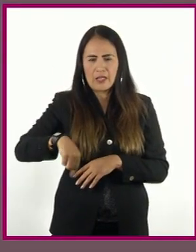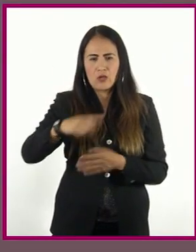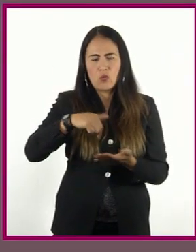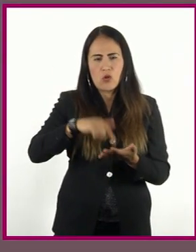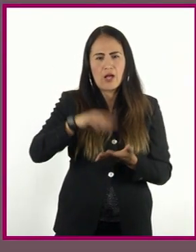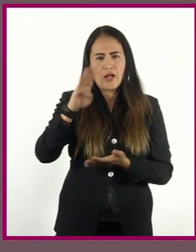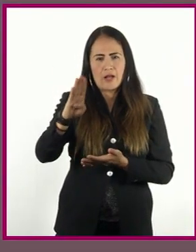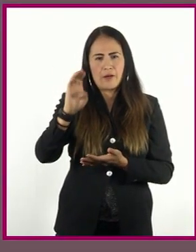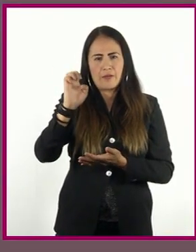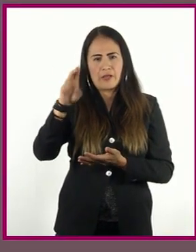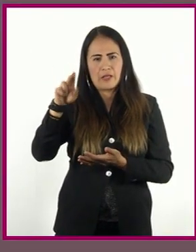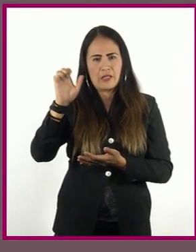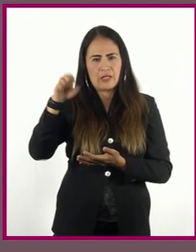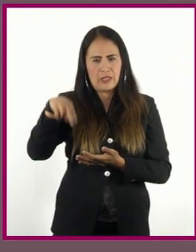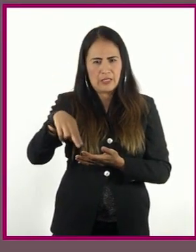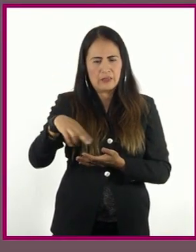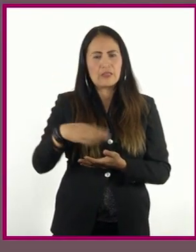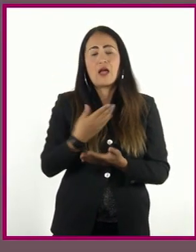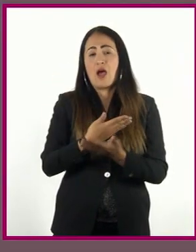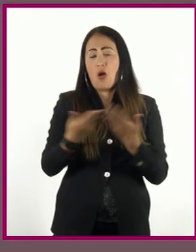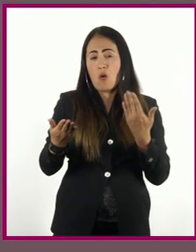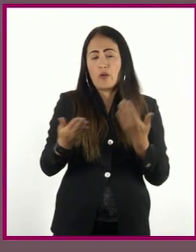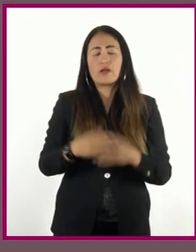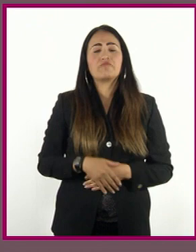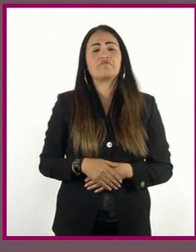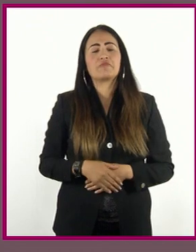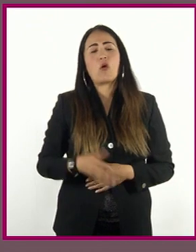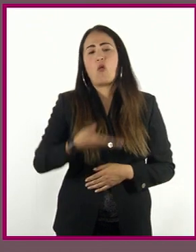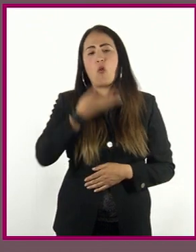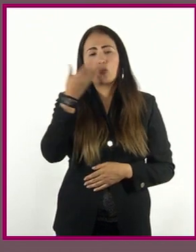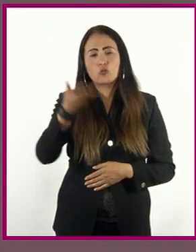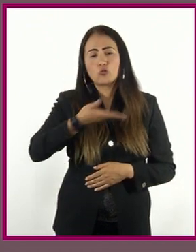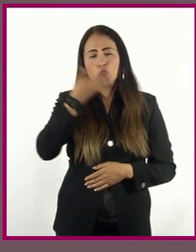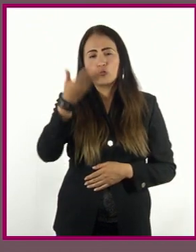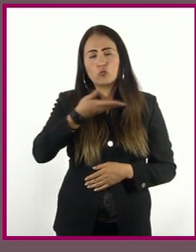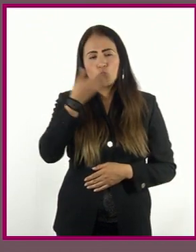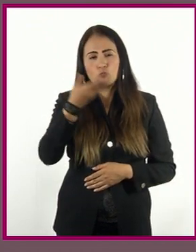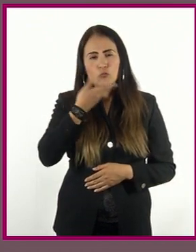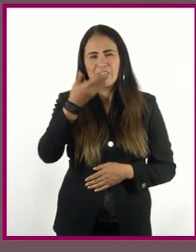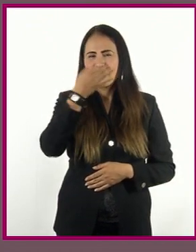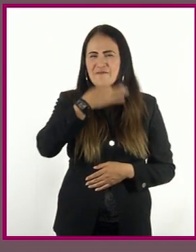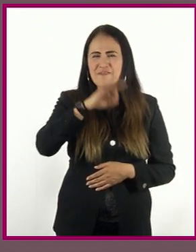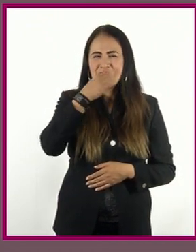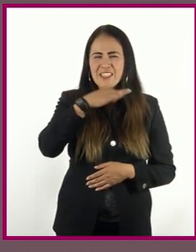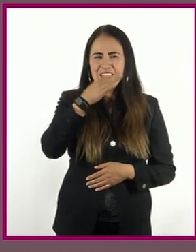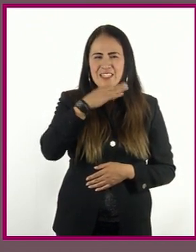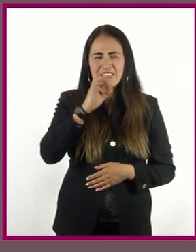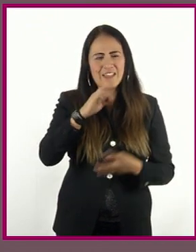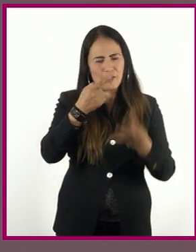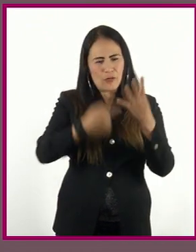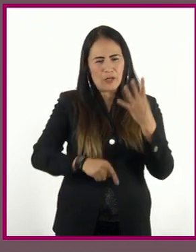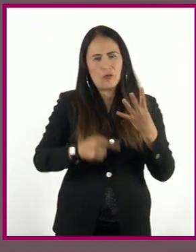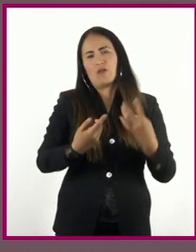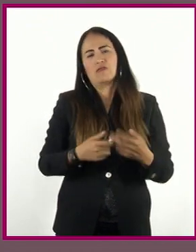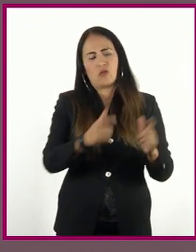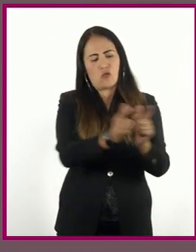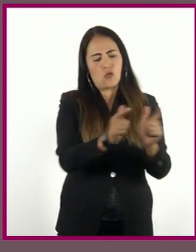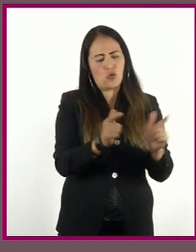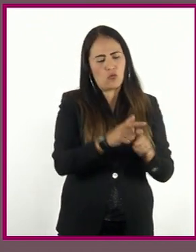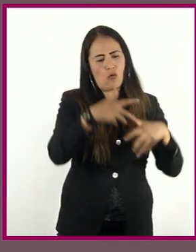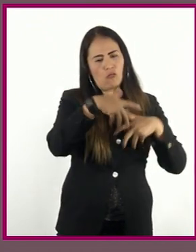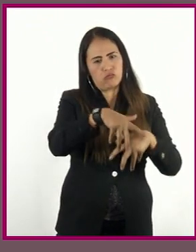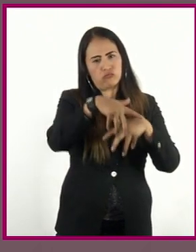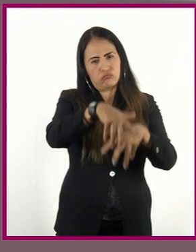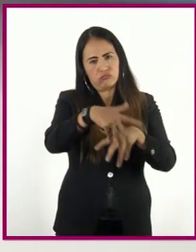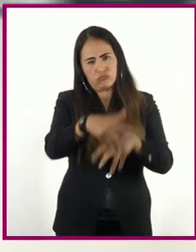las posadas son una tradición mexicana que se encuentra cargada de simbolismos religiosos como los peregrinos, rezos